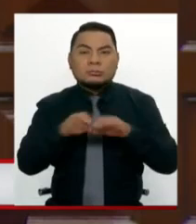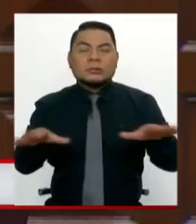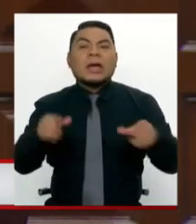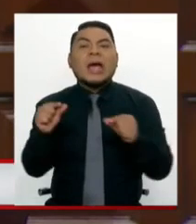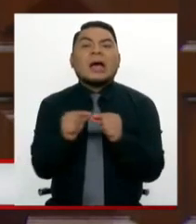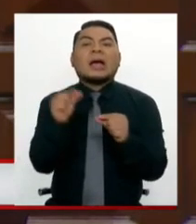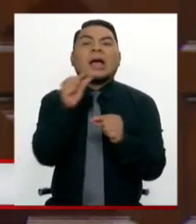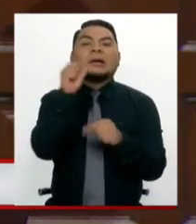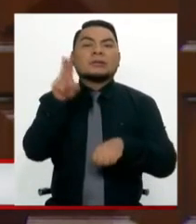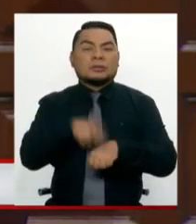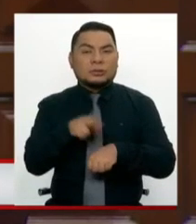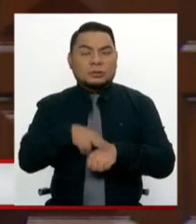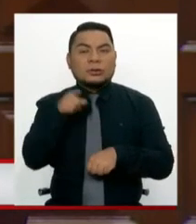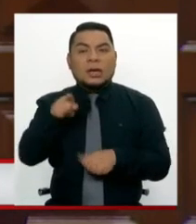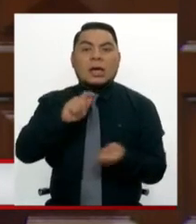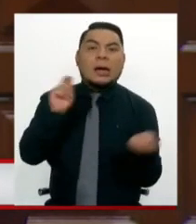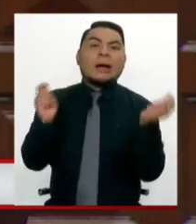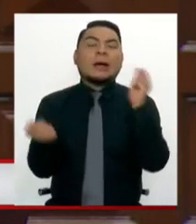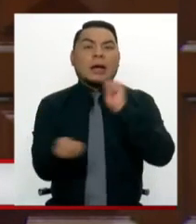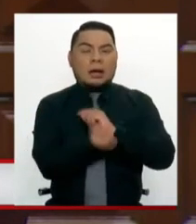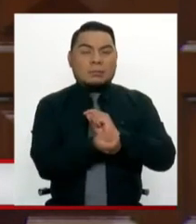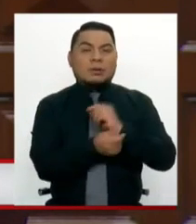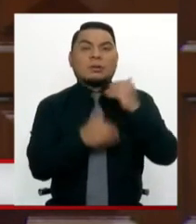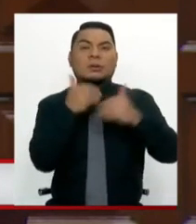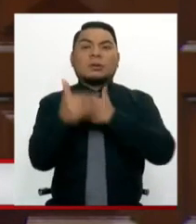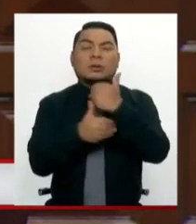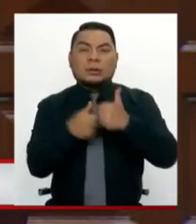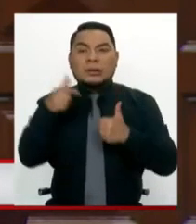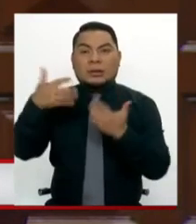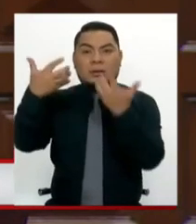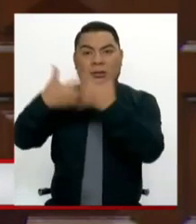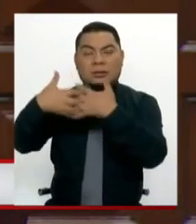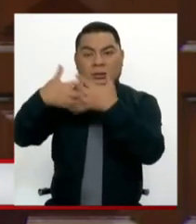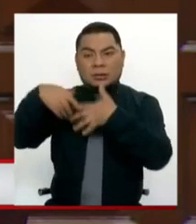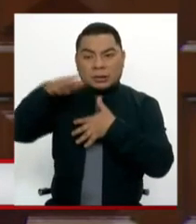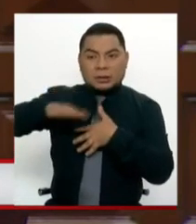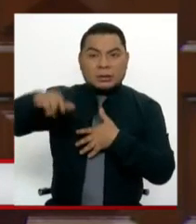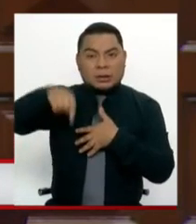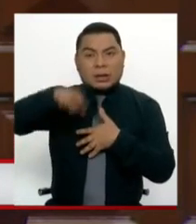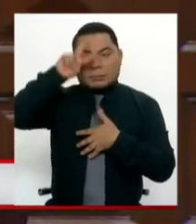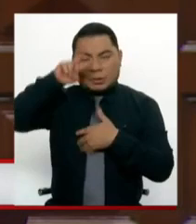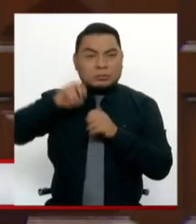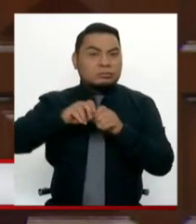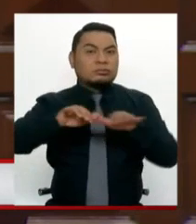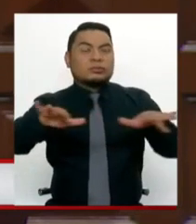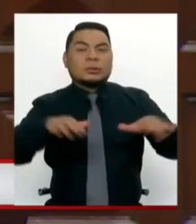gas natural y generará un cambio estructural en la matriz energética de nuestro país.